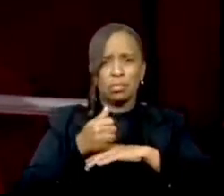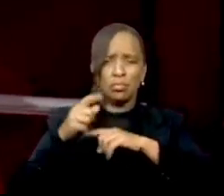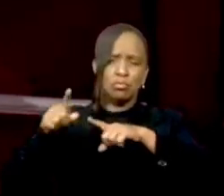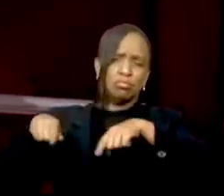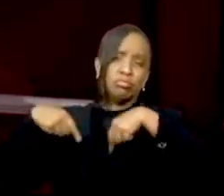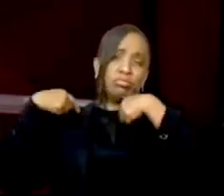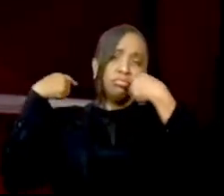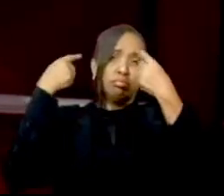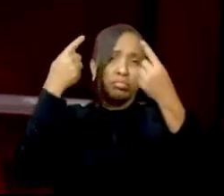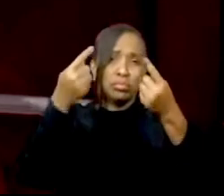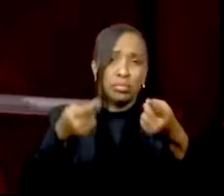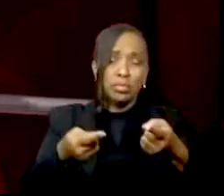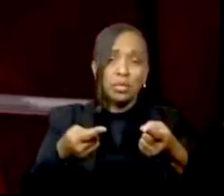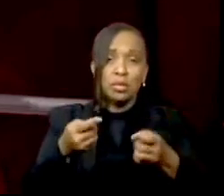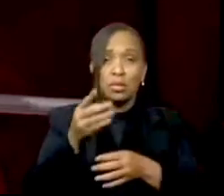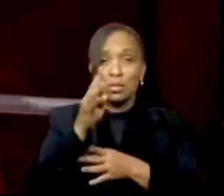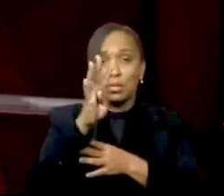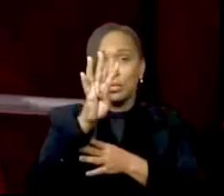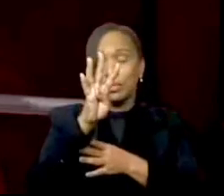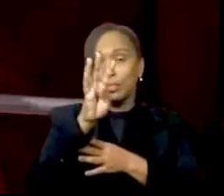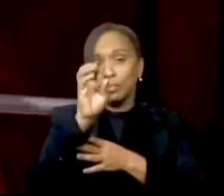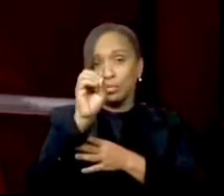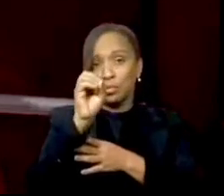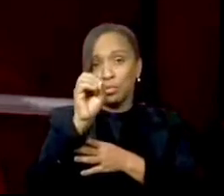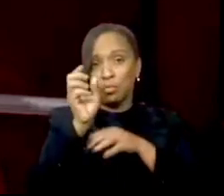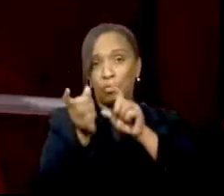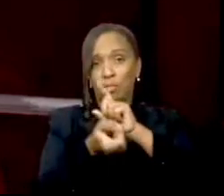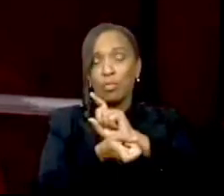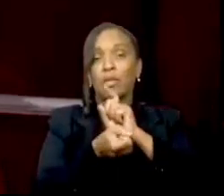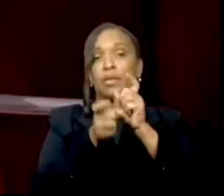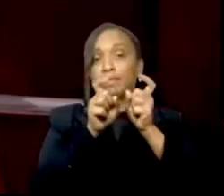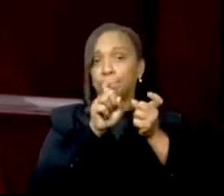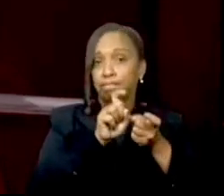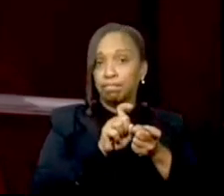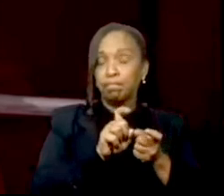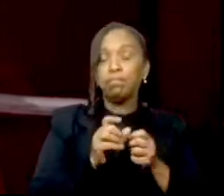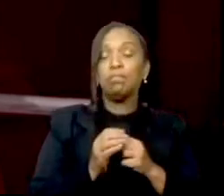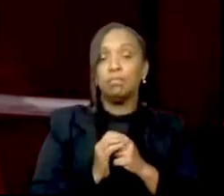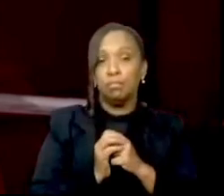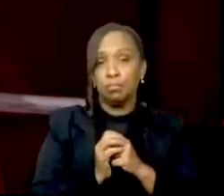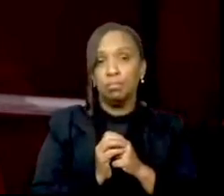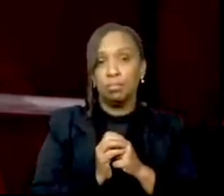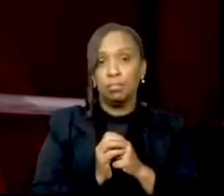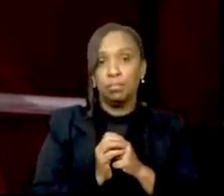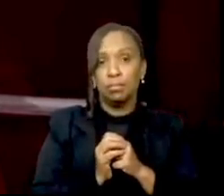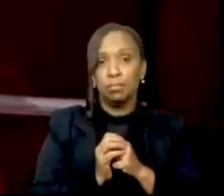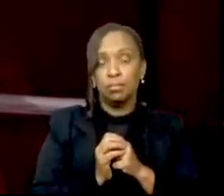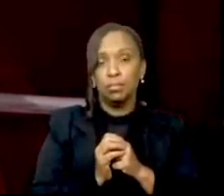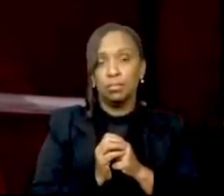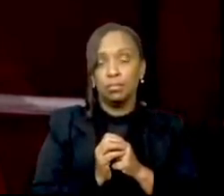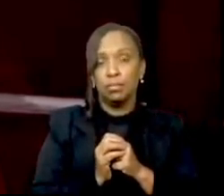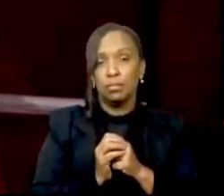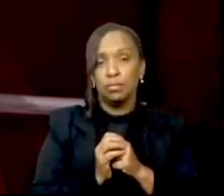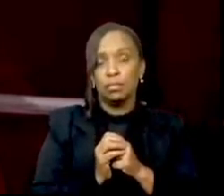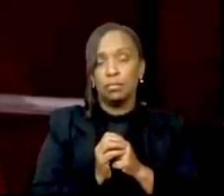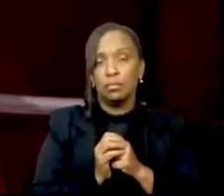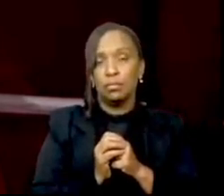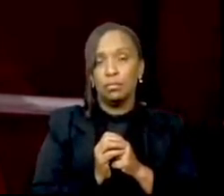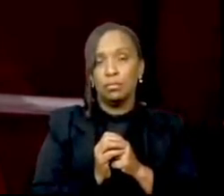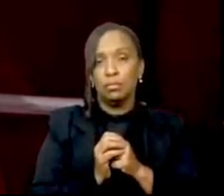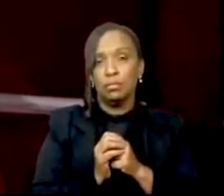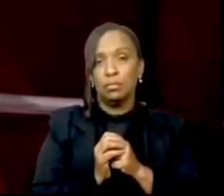esta muchas de ellas han sido producto